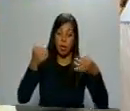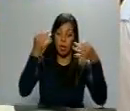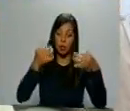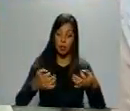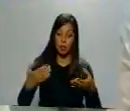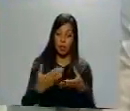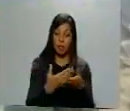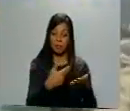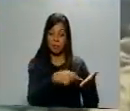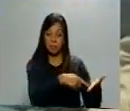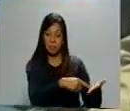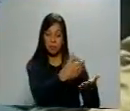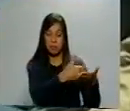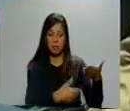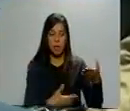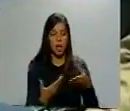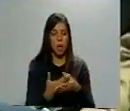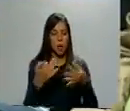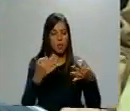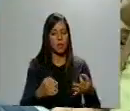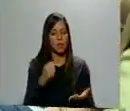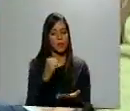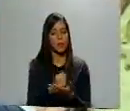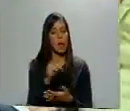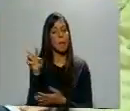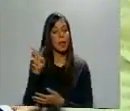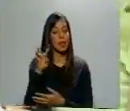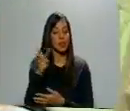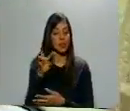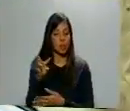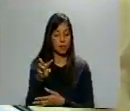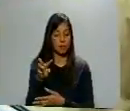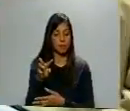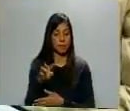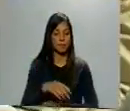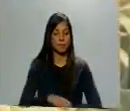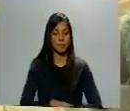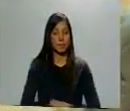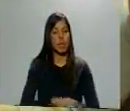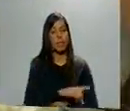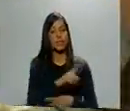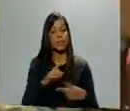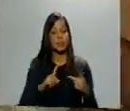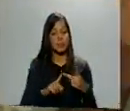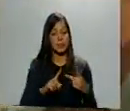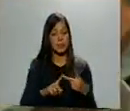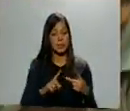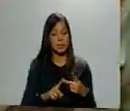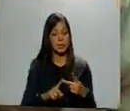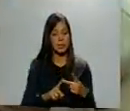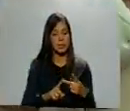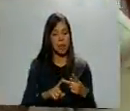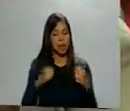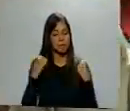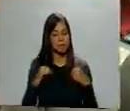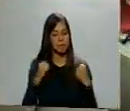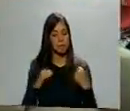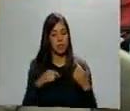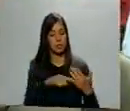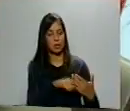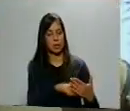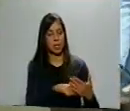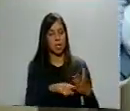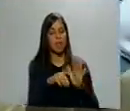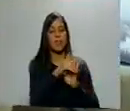decreto constituyente en la Gaceta Oficial de la República Bolivariana de Venezuela. Segundo, para la ejecución de la presente